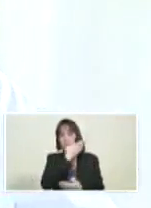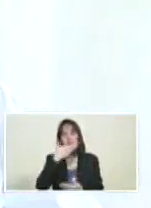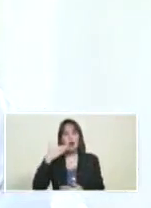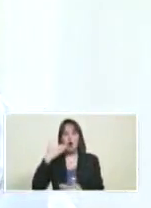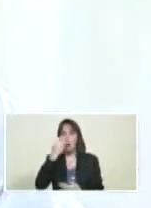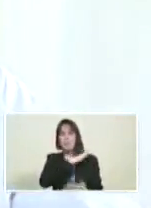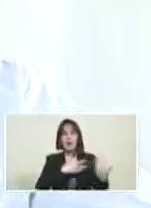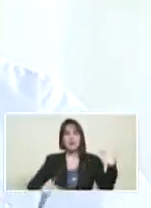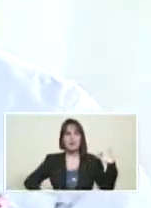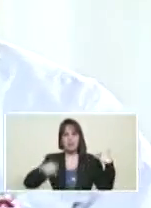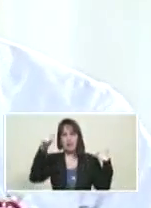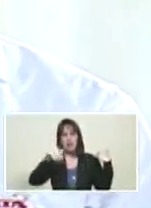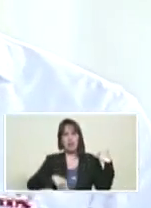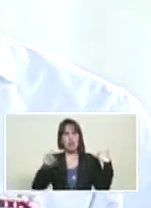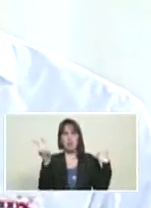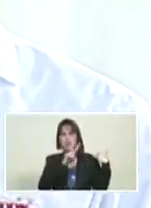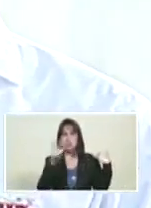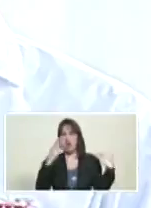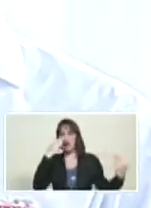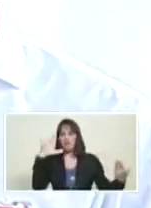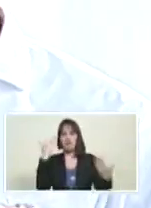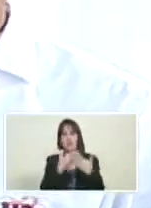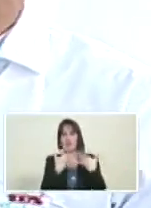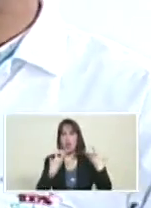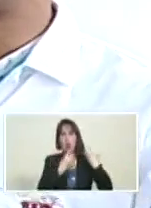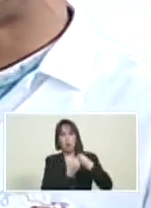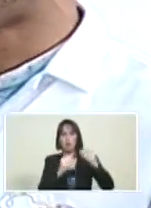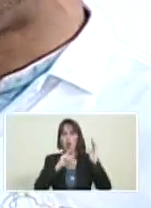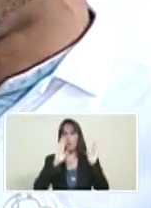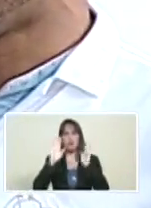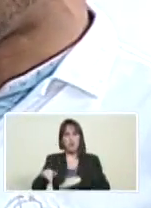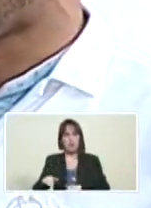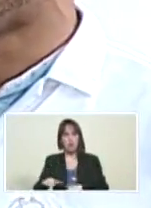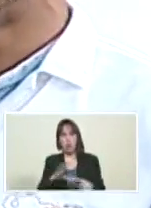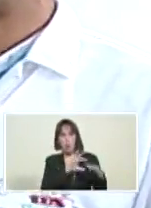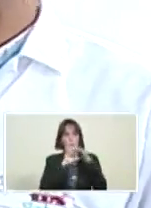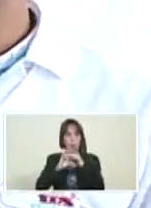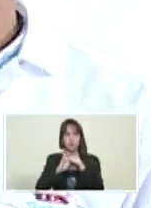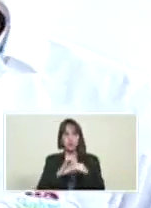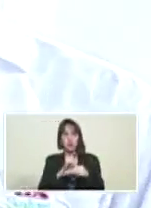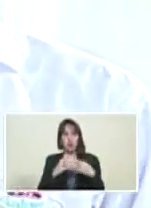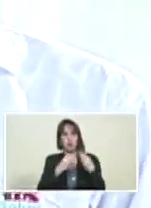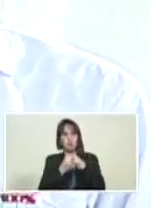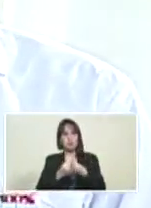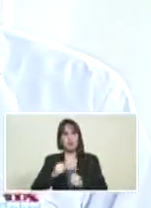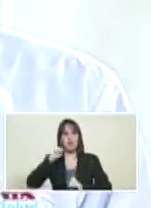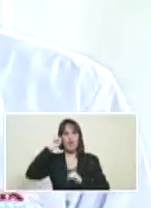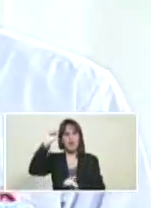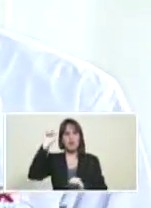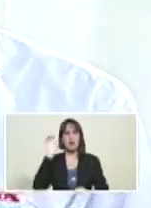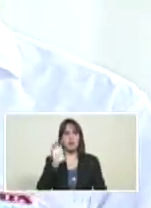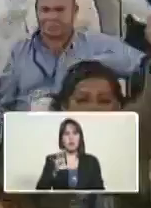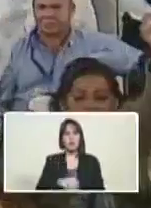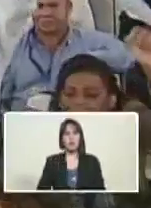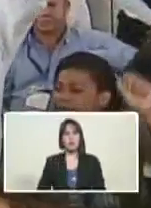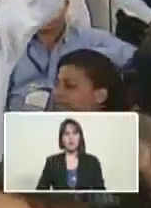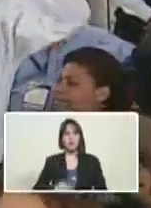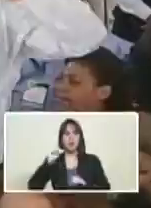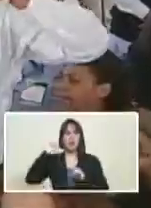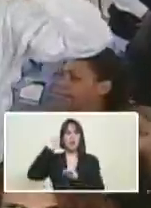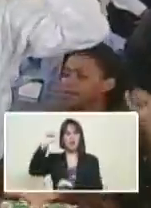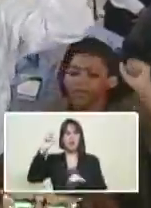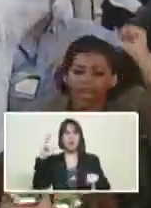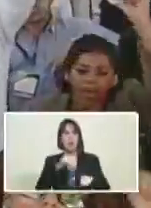el mundo que estamos frente a este proceso revolucionario y que no lo dejaremos caer. ¡Que viva la patria! ¡Que viva